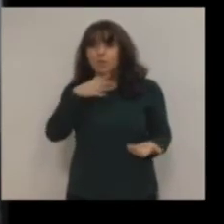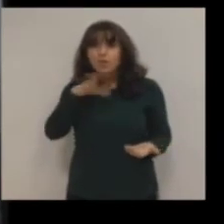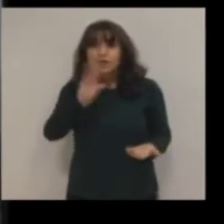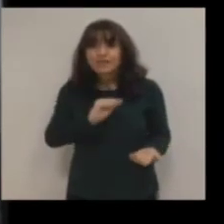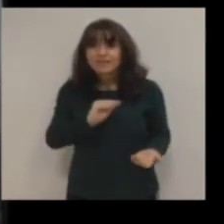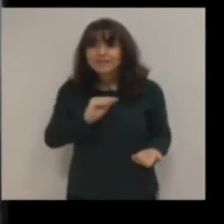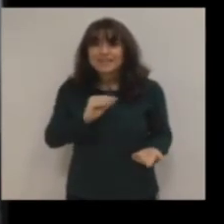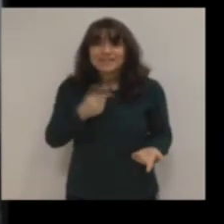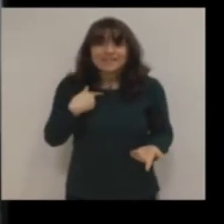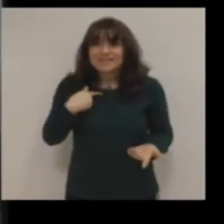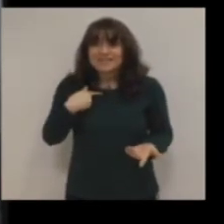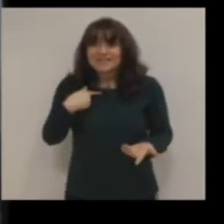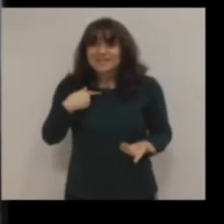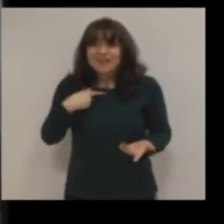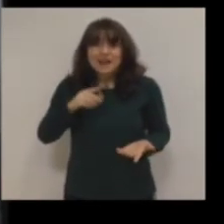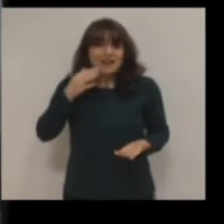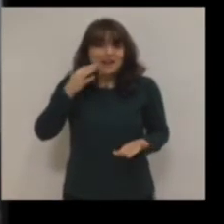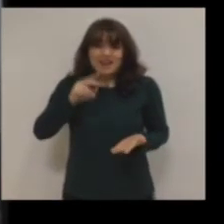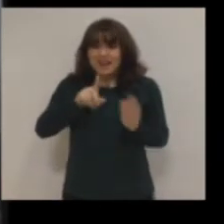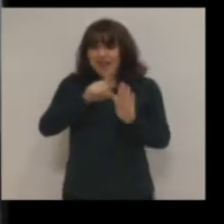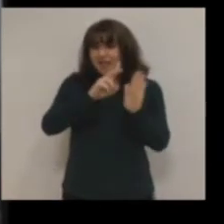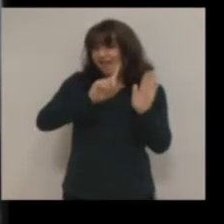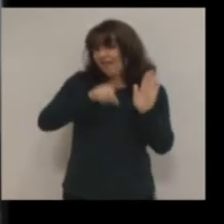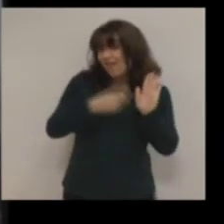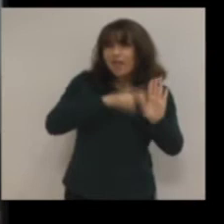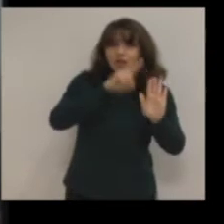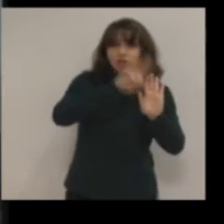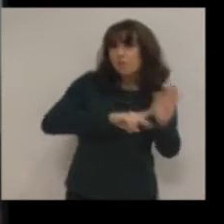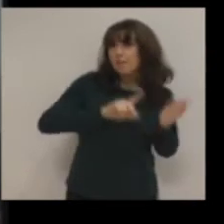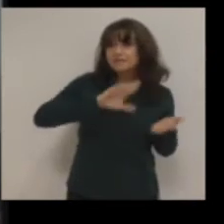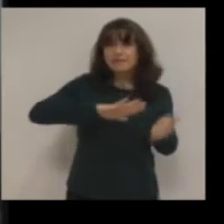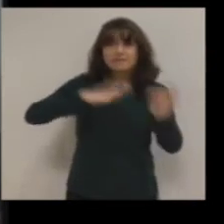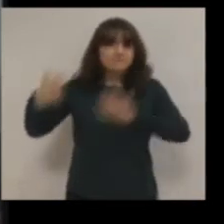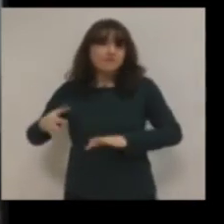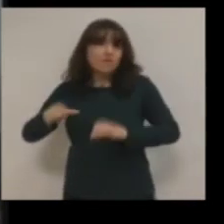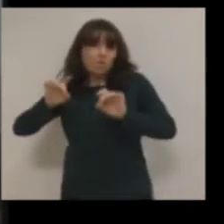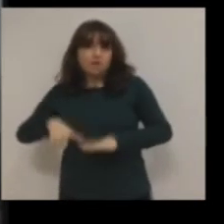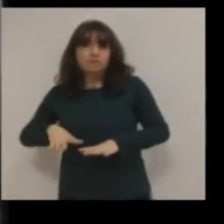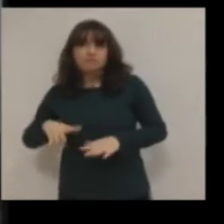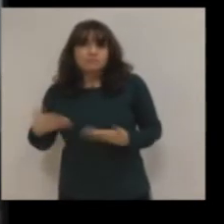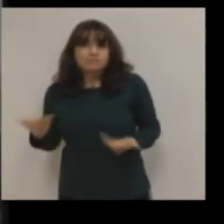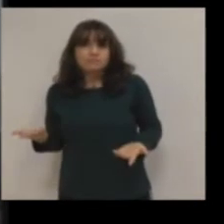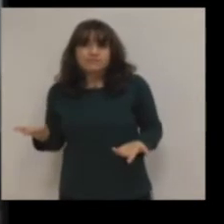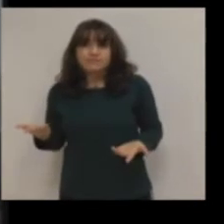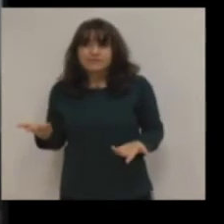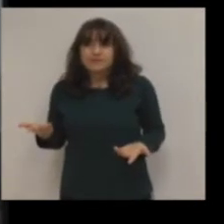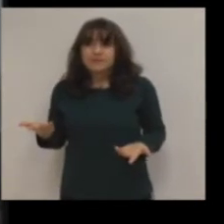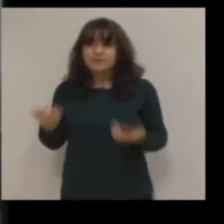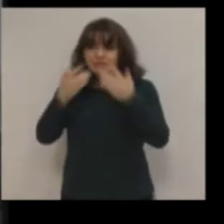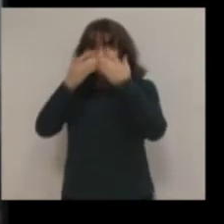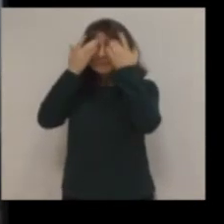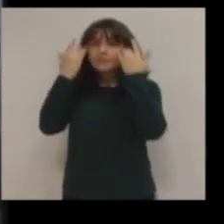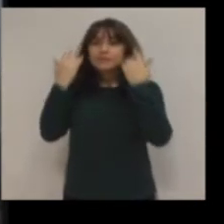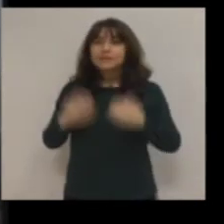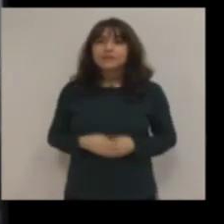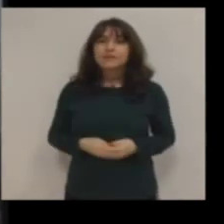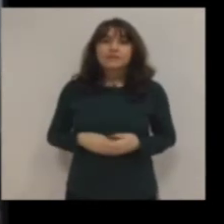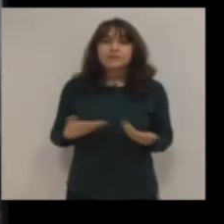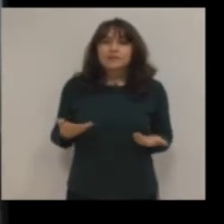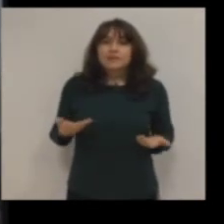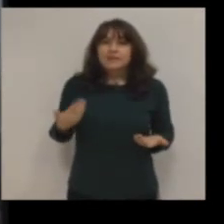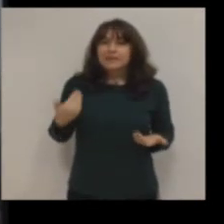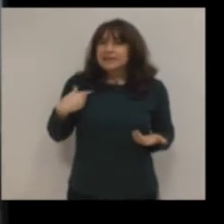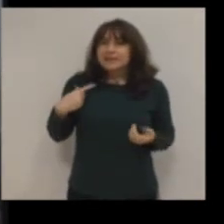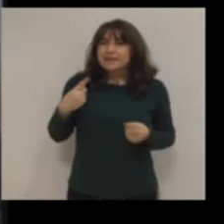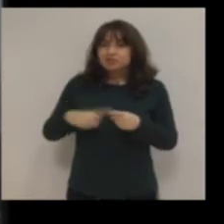aplica igual, no se tienen en cuenta las circunstancias, llamémoslas atenuantes, que pueden concurrir en el caso en vía administrativa. Está todo